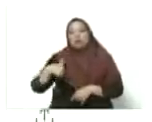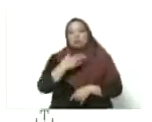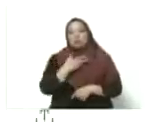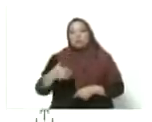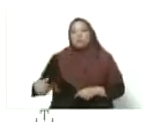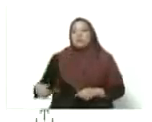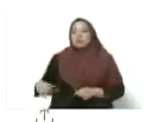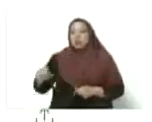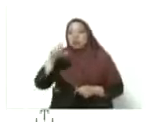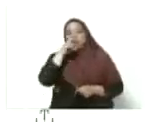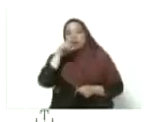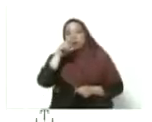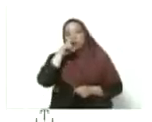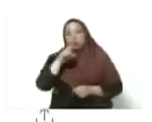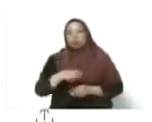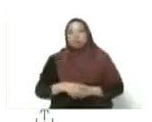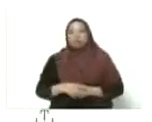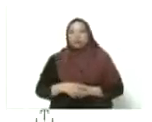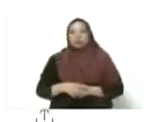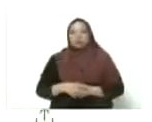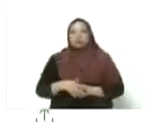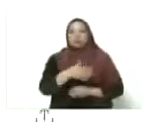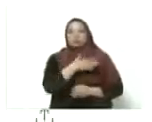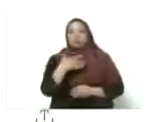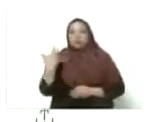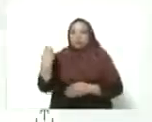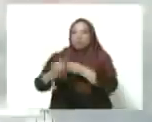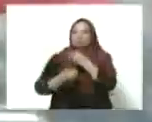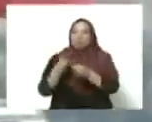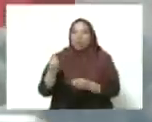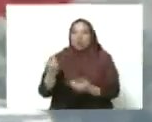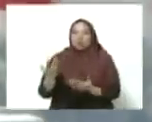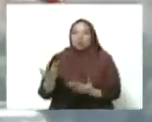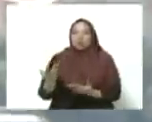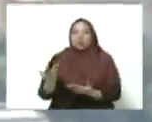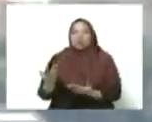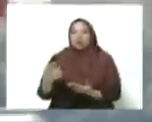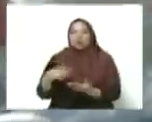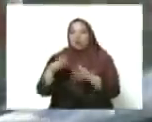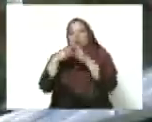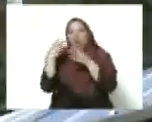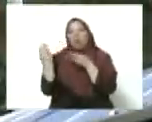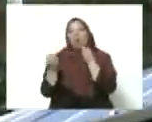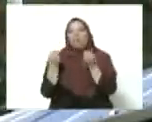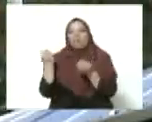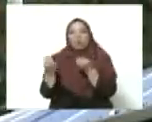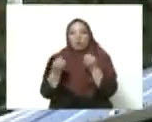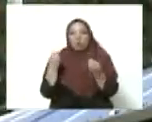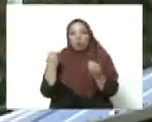presidente Nicolás Maduro, queremos hacer un balance de cómo ha sido